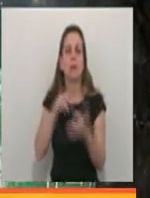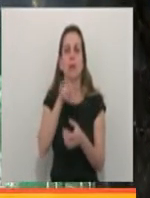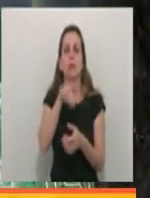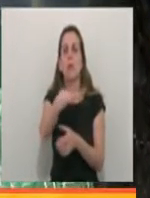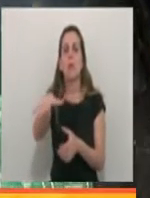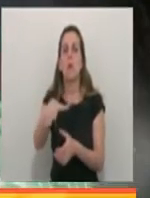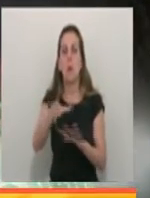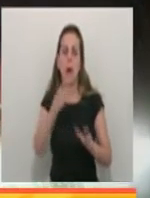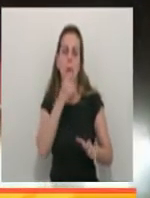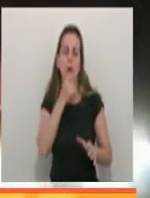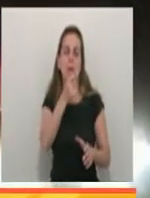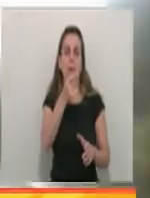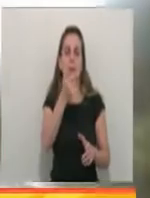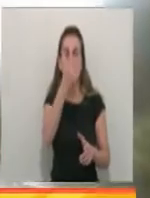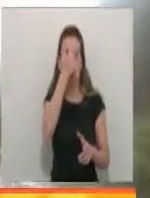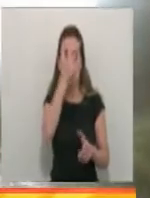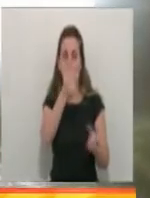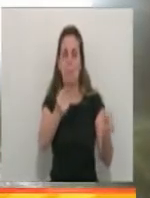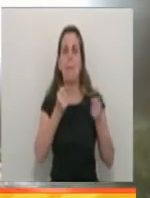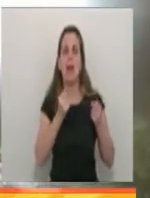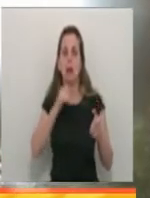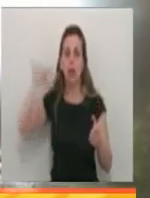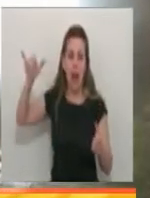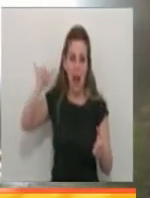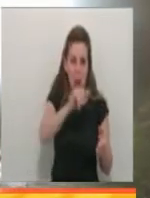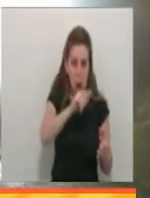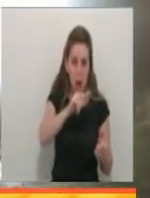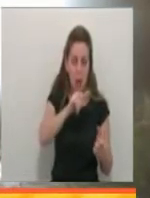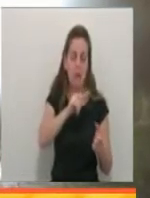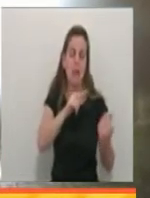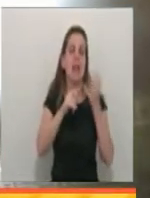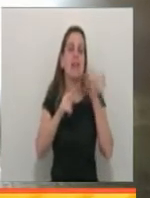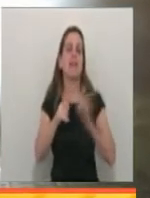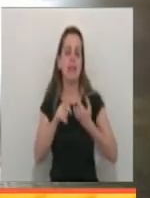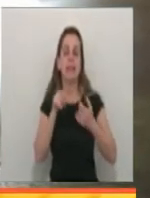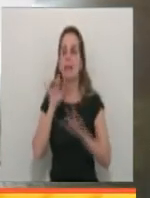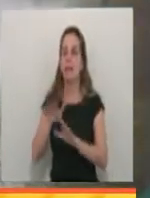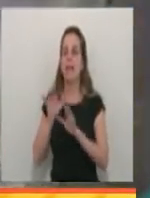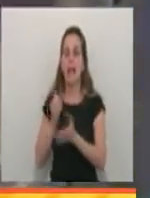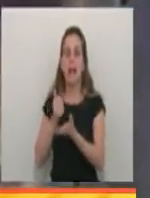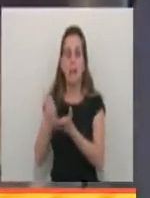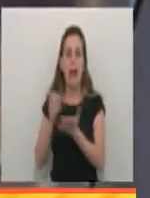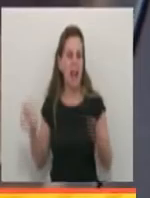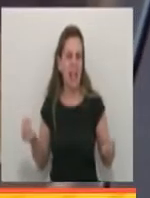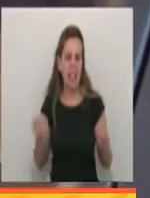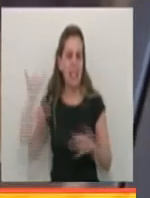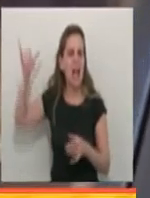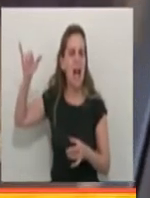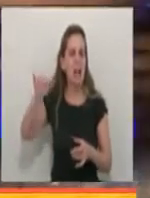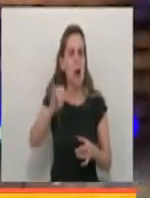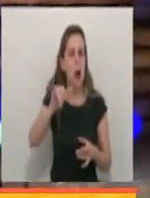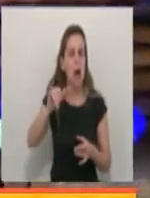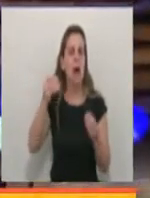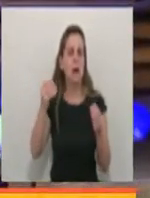San Fernando. Para que se entienda, cuando vos programás un vuelo, siempre haces de punto a punto, por